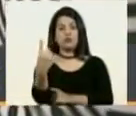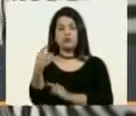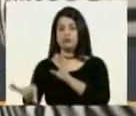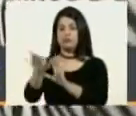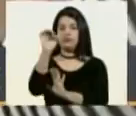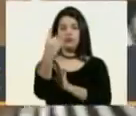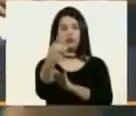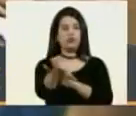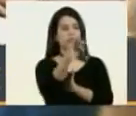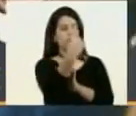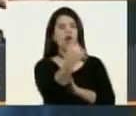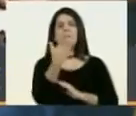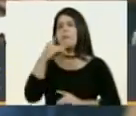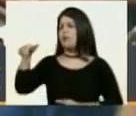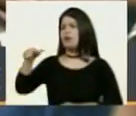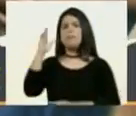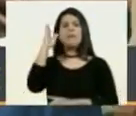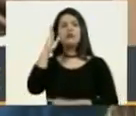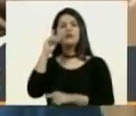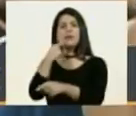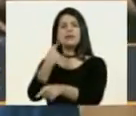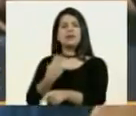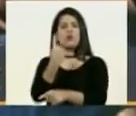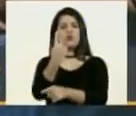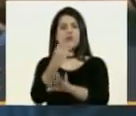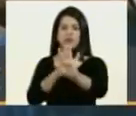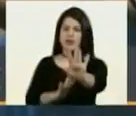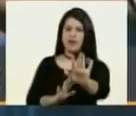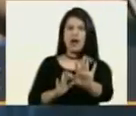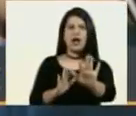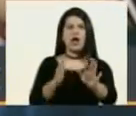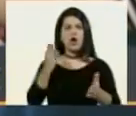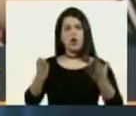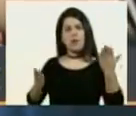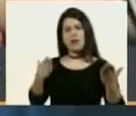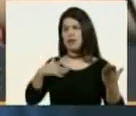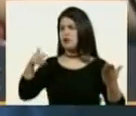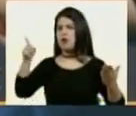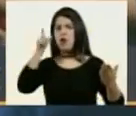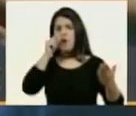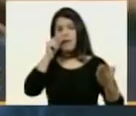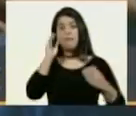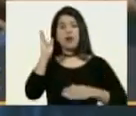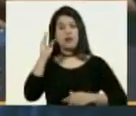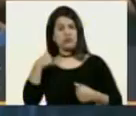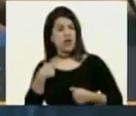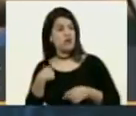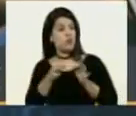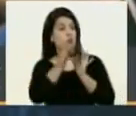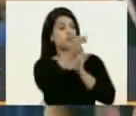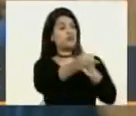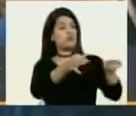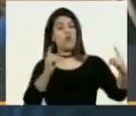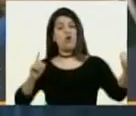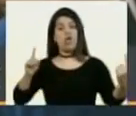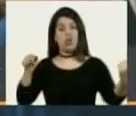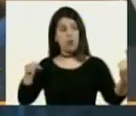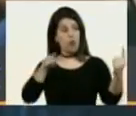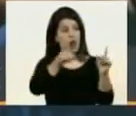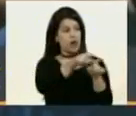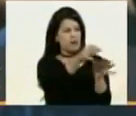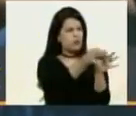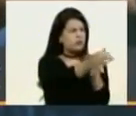la gente de Baruta. Pero ¿cómo me van a comparar a mí con Pedernales si nosotros somos de Baruta y tenemos 10 veces más habitantes